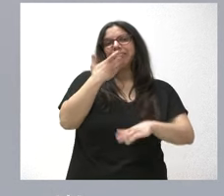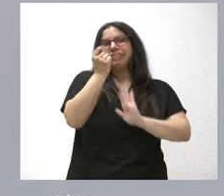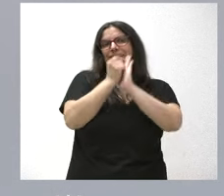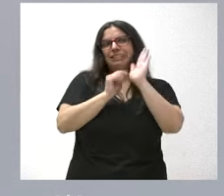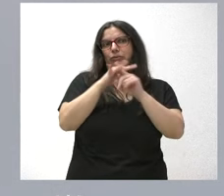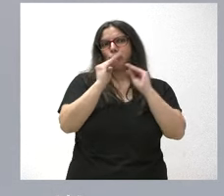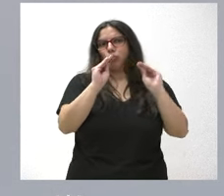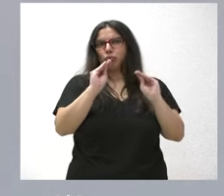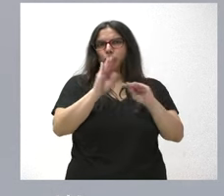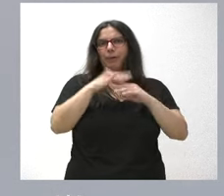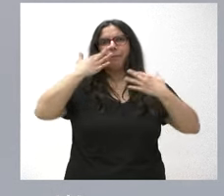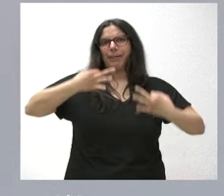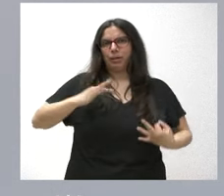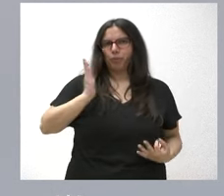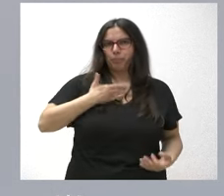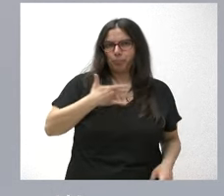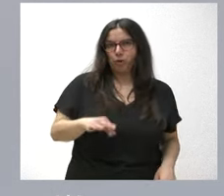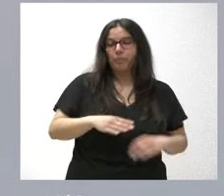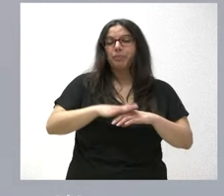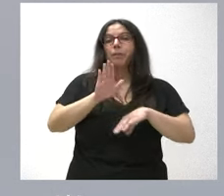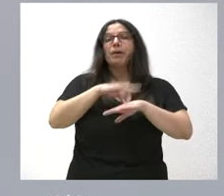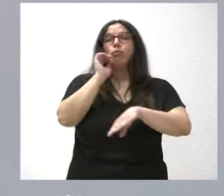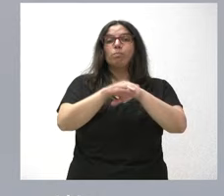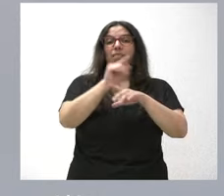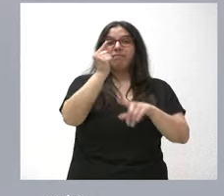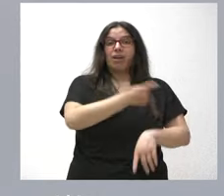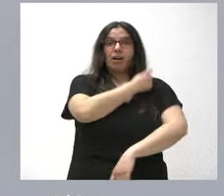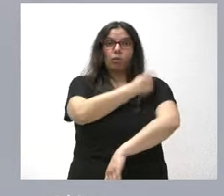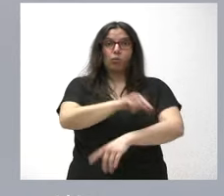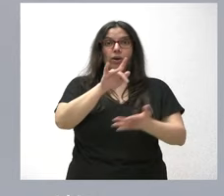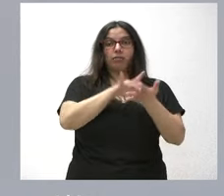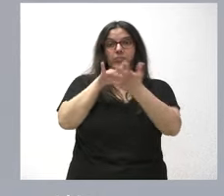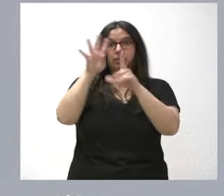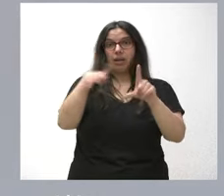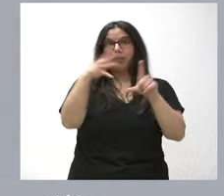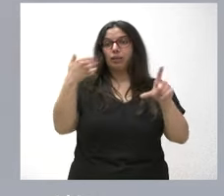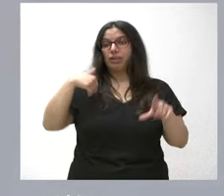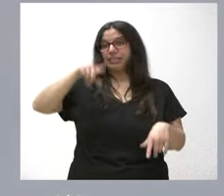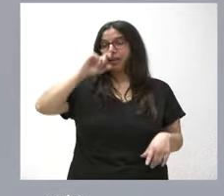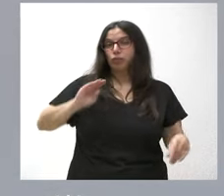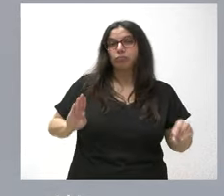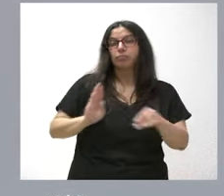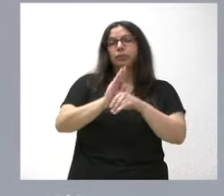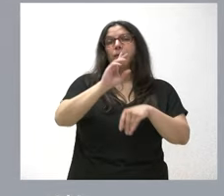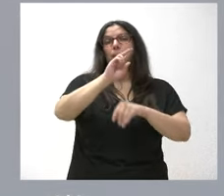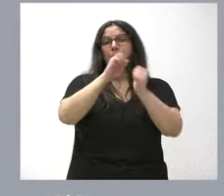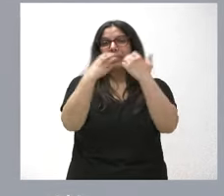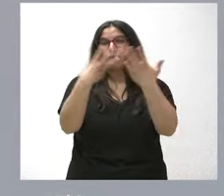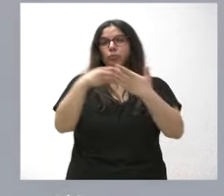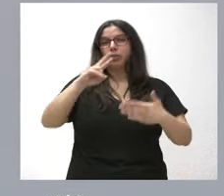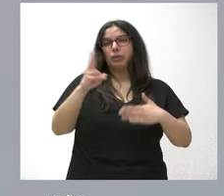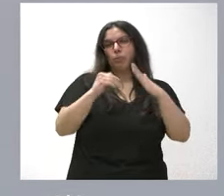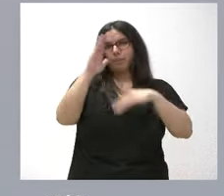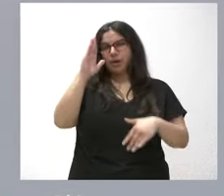riesgo. Para cumplir el calendario oficial de vacunaciones, la Junta ya ha invertido en lo que llevamos de año algo más de 28 millones de euros y